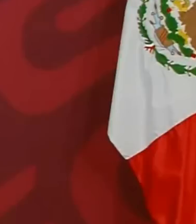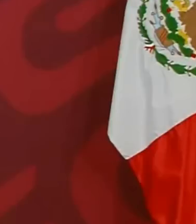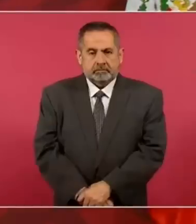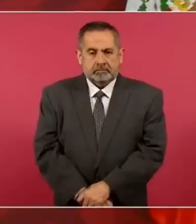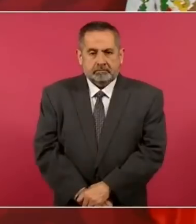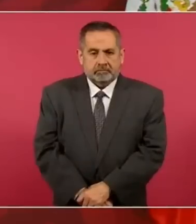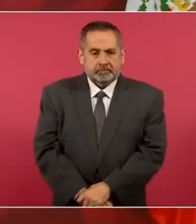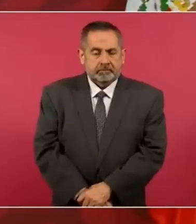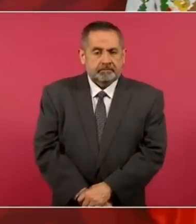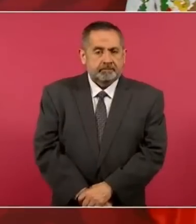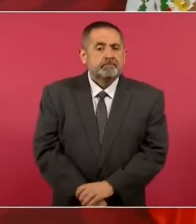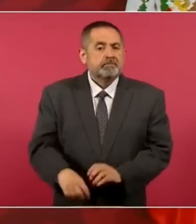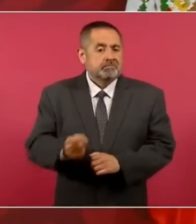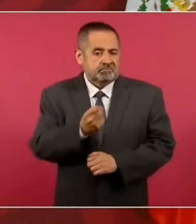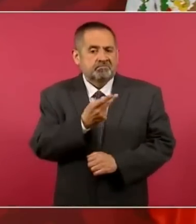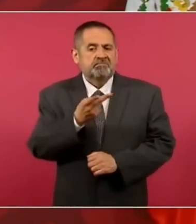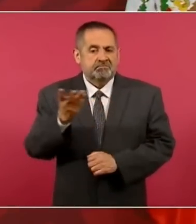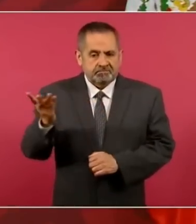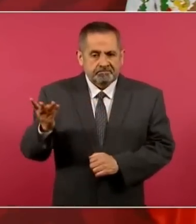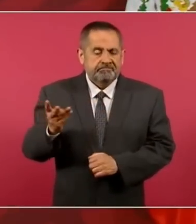se contratan